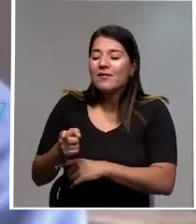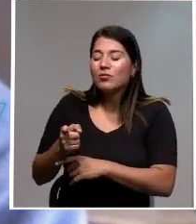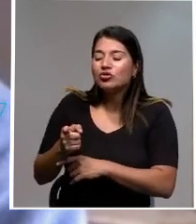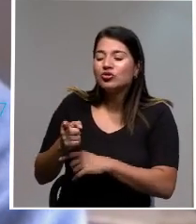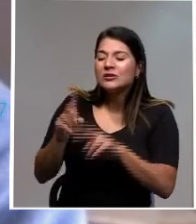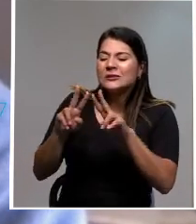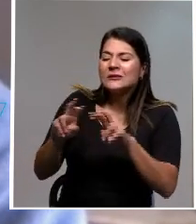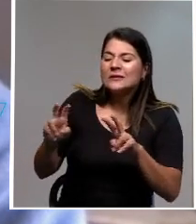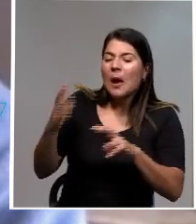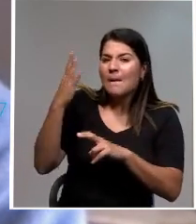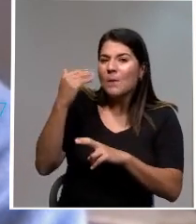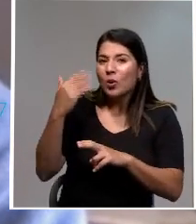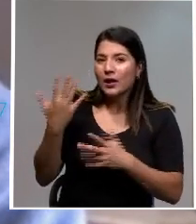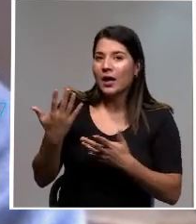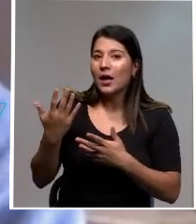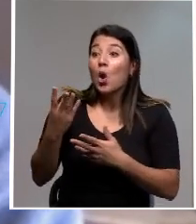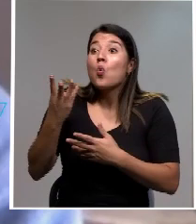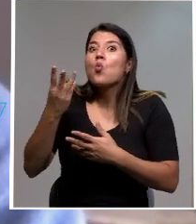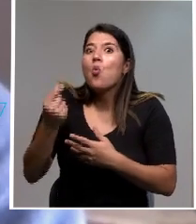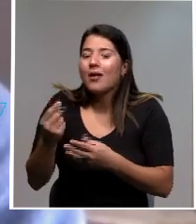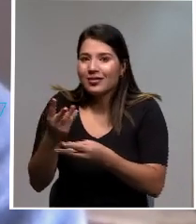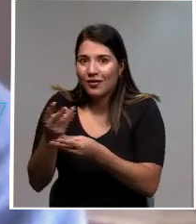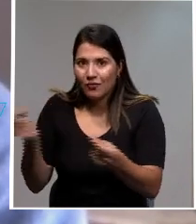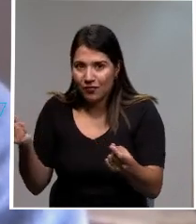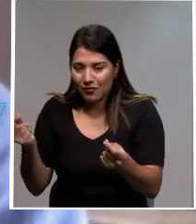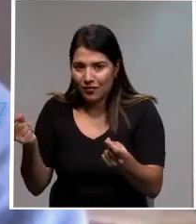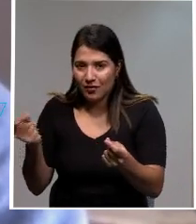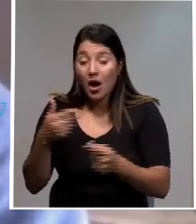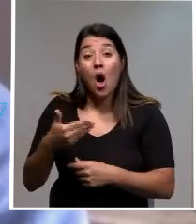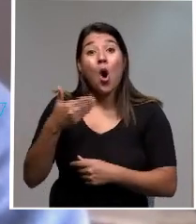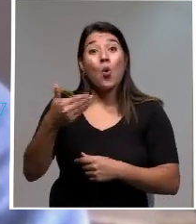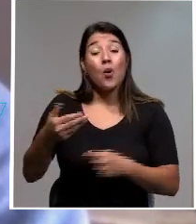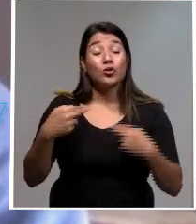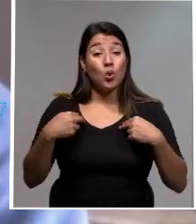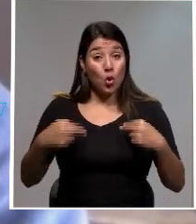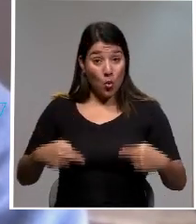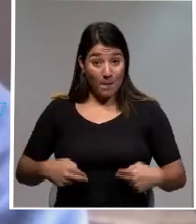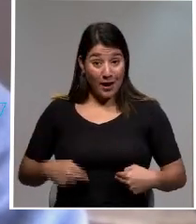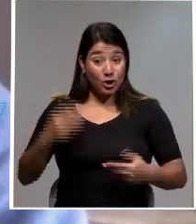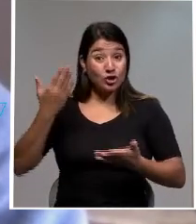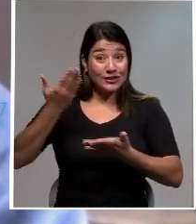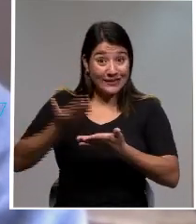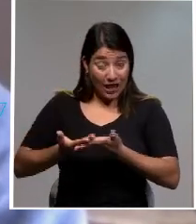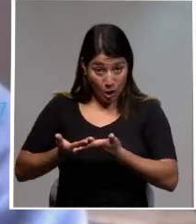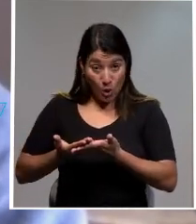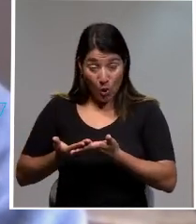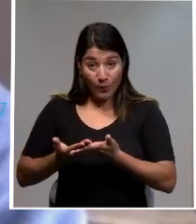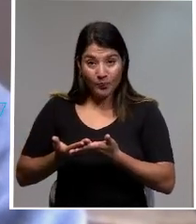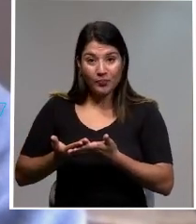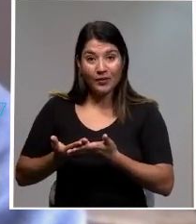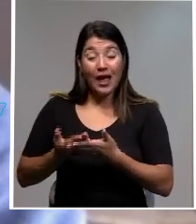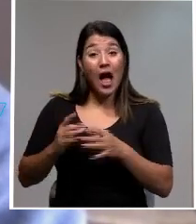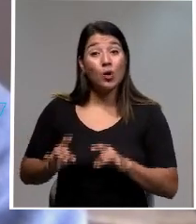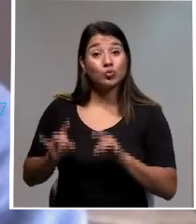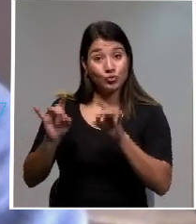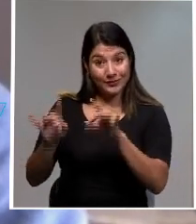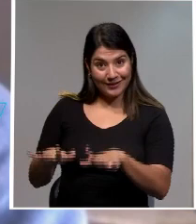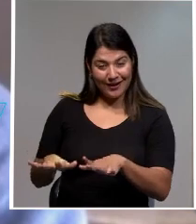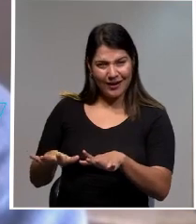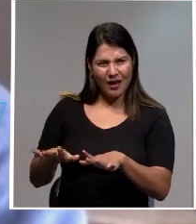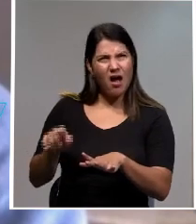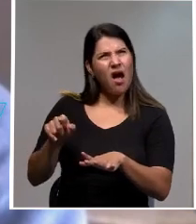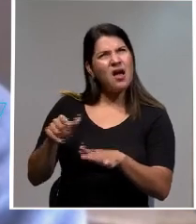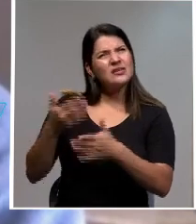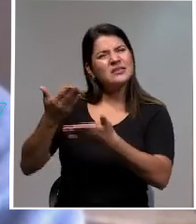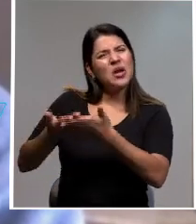o el nivel de desaparición de especies. Cuando el ser humano llegó al continente australiano,